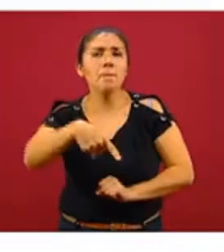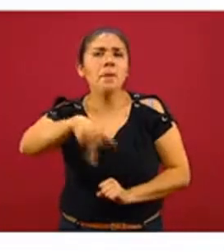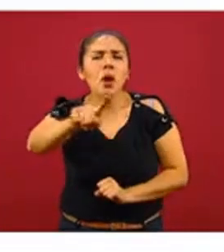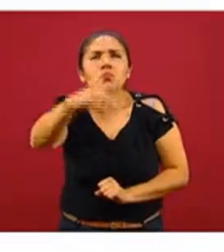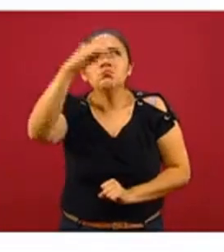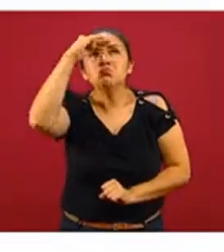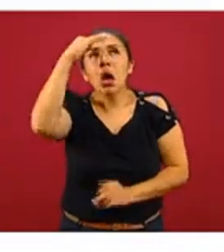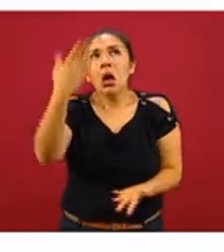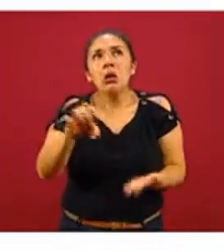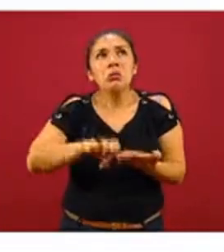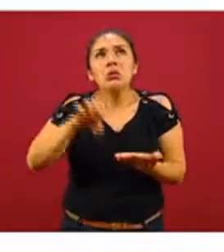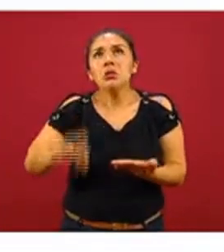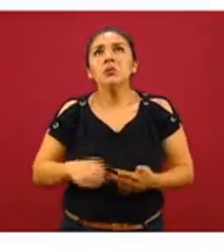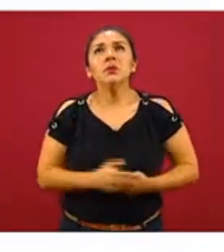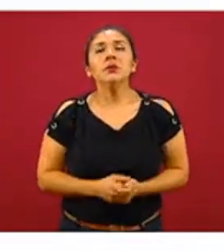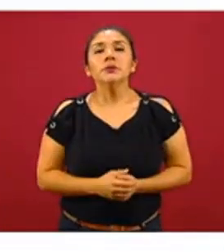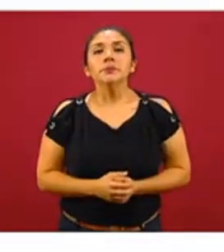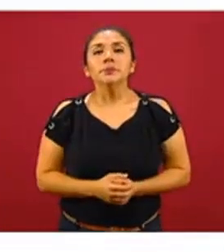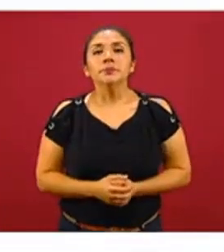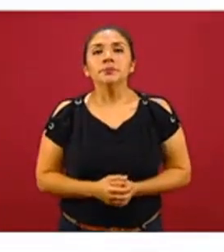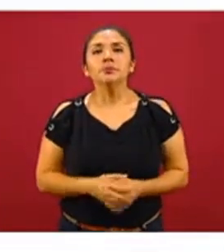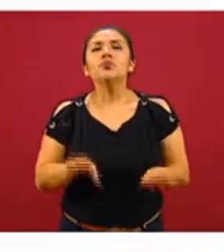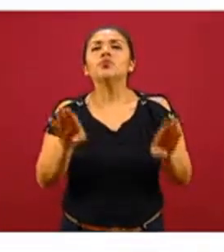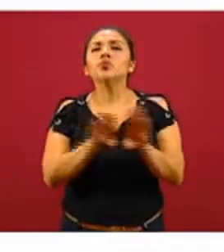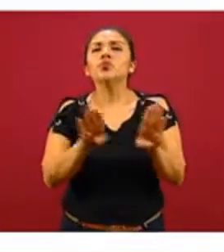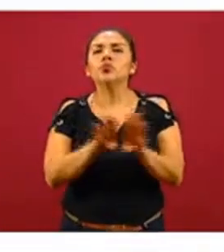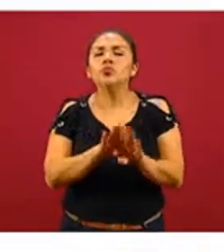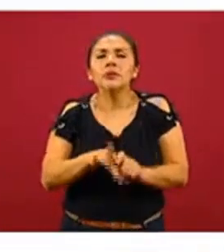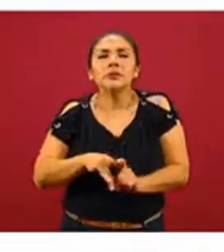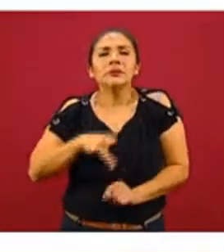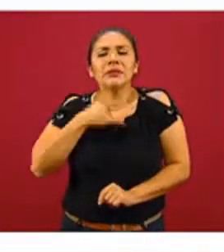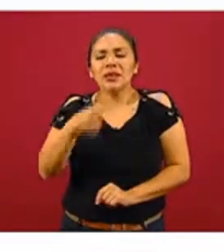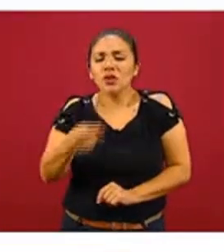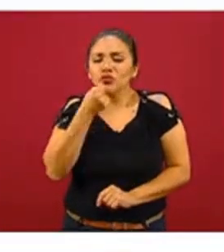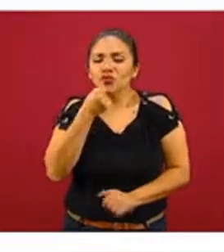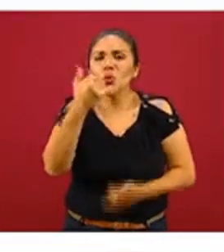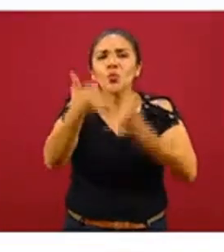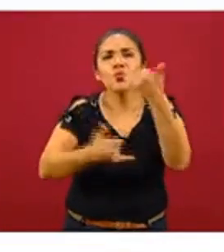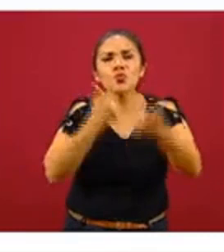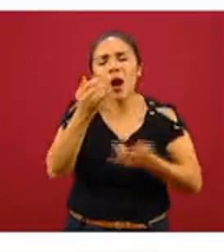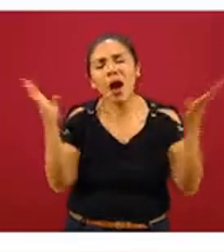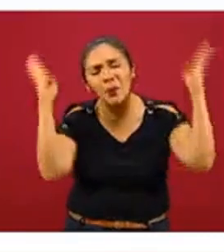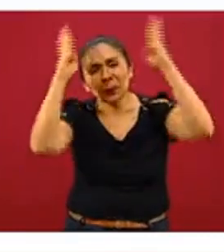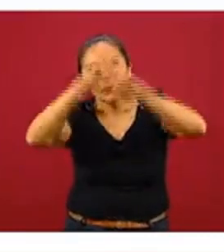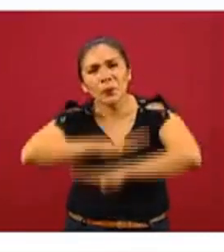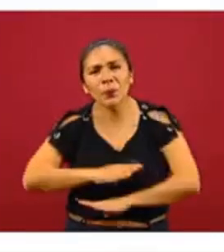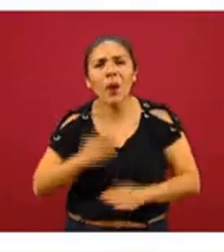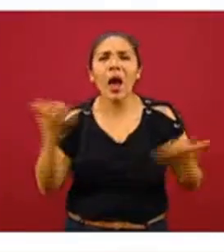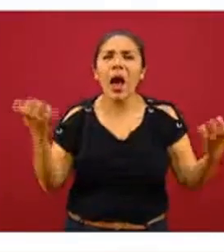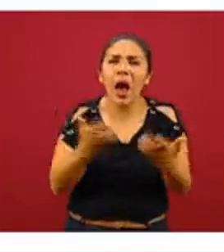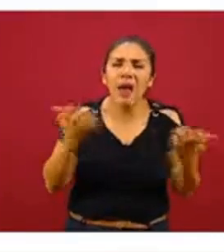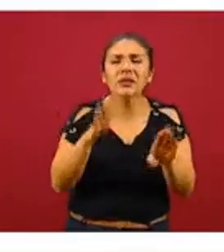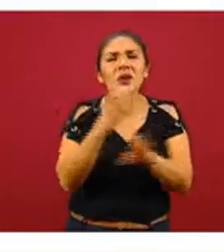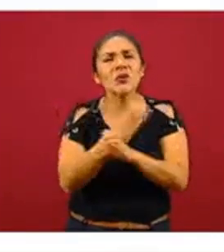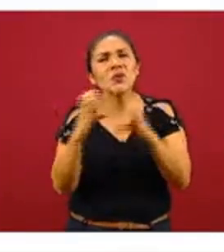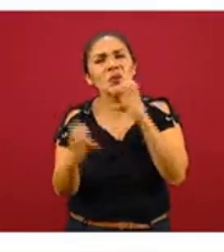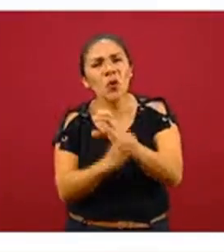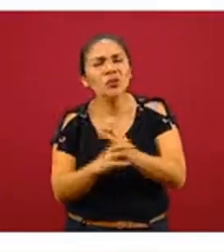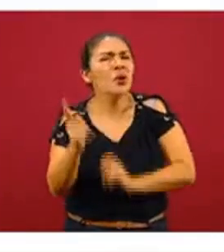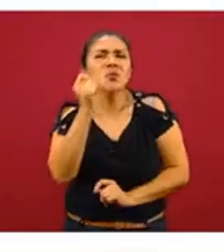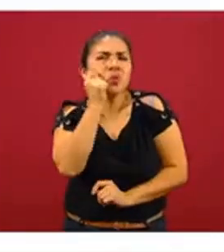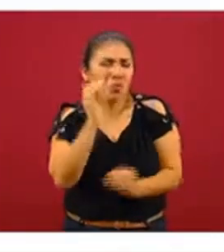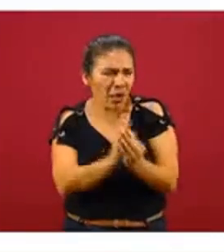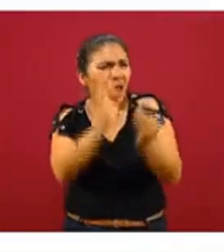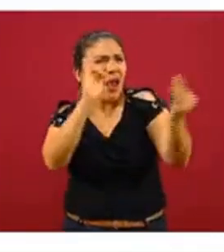pensar justamente en cómo hacemos que los niños jueguen, que los niños tengan actividades lúdicas, que los niños, a pesar de ese